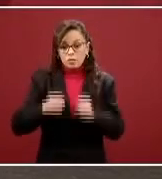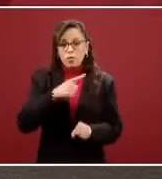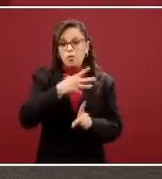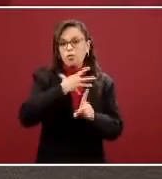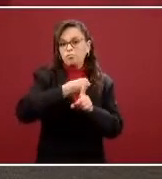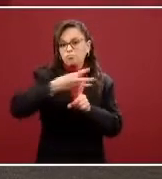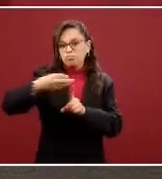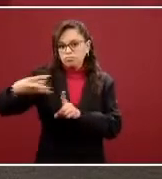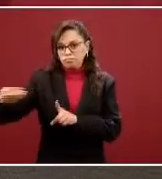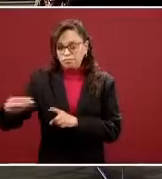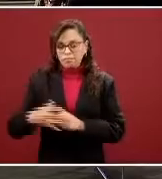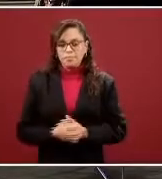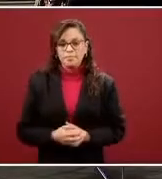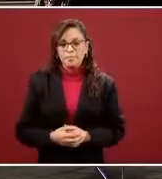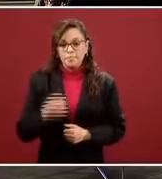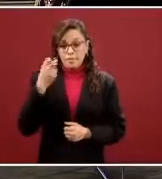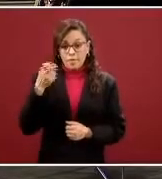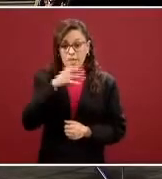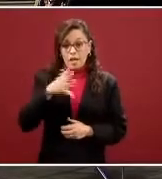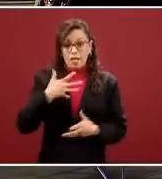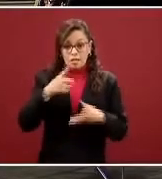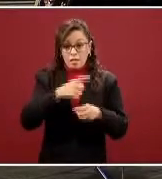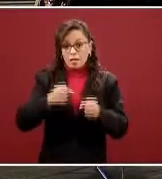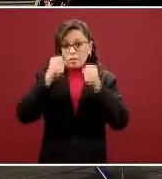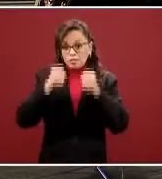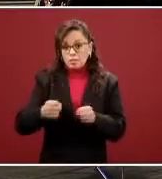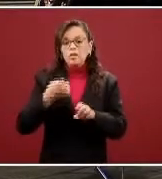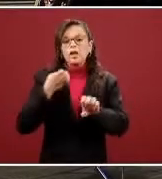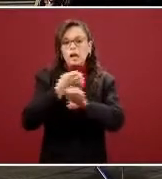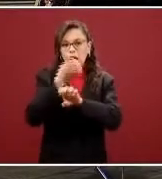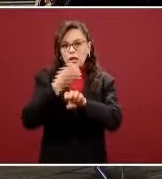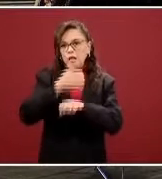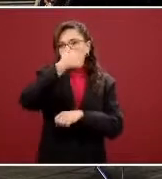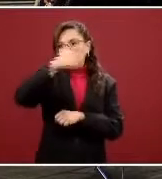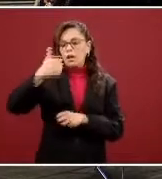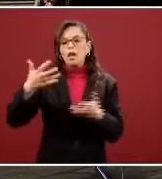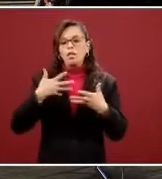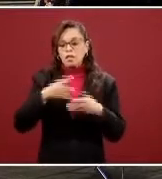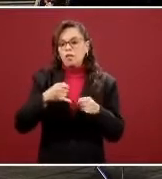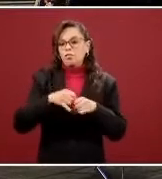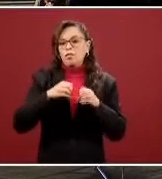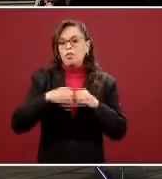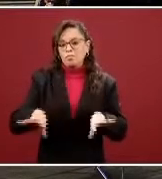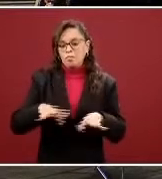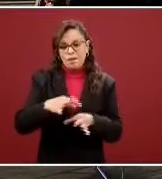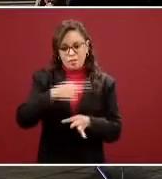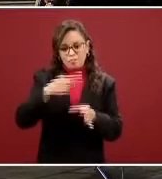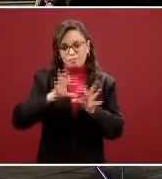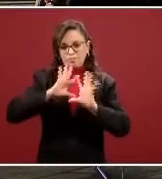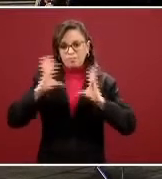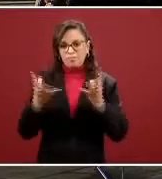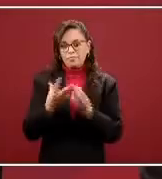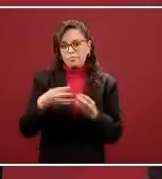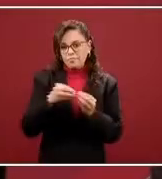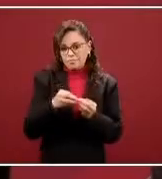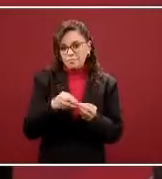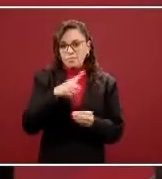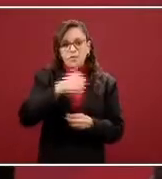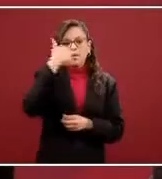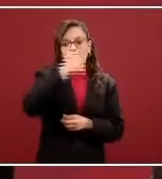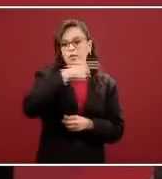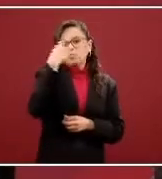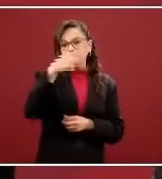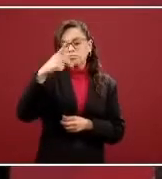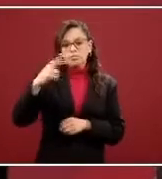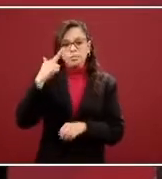de contactos de los casos confirmados, los estados tienen la información puntual y precisa, porque es lo que le compete a cada uno de ellos, de